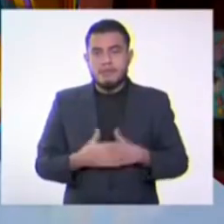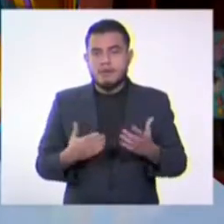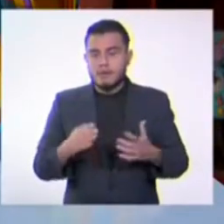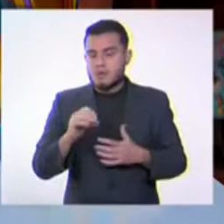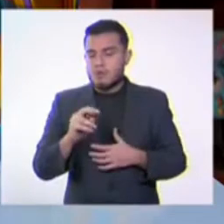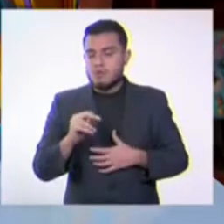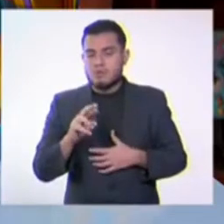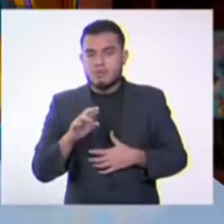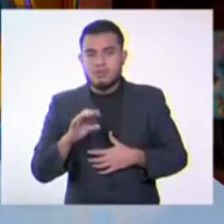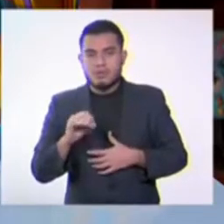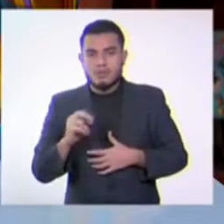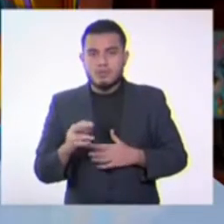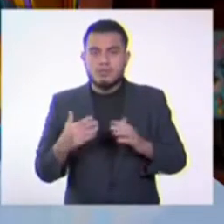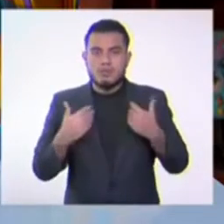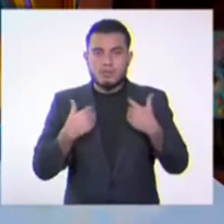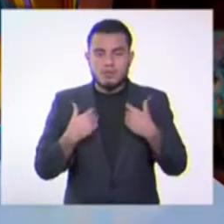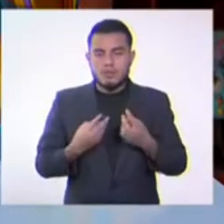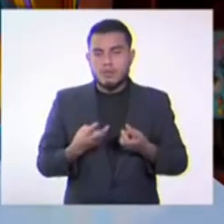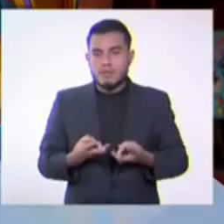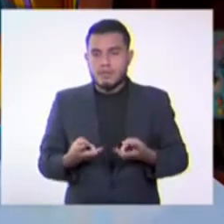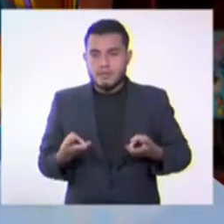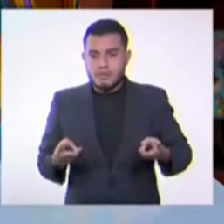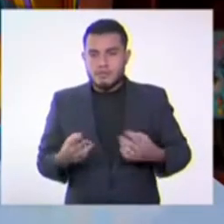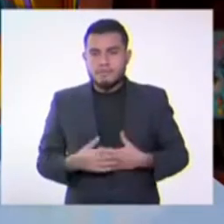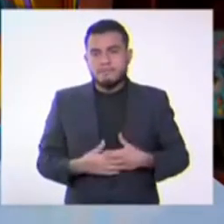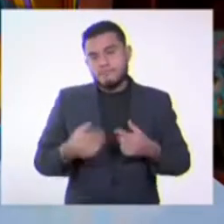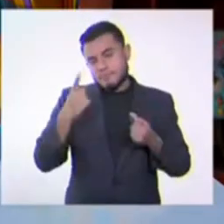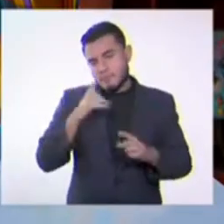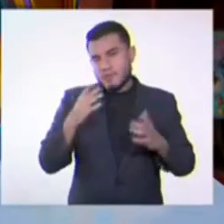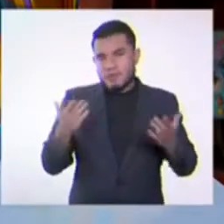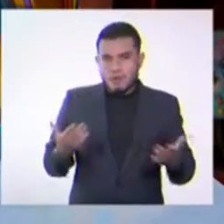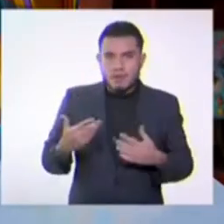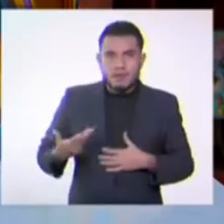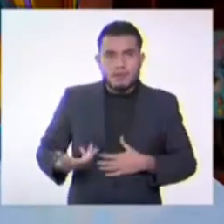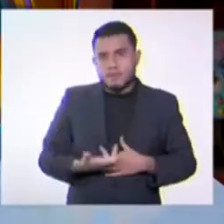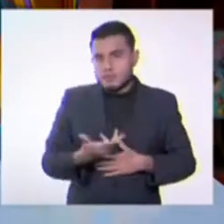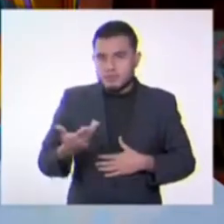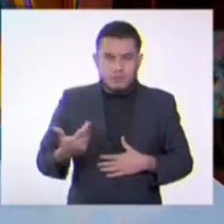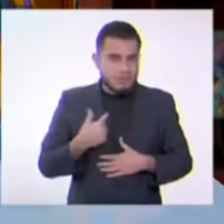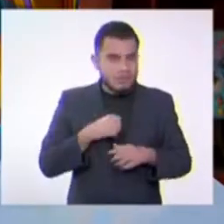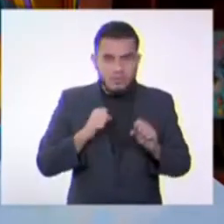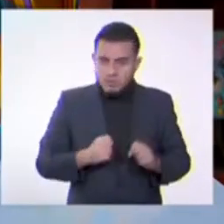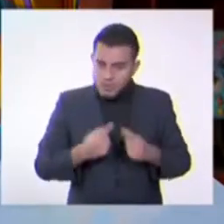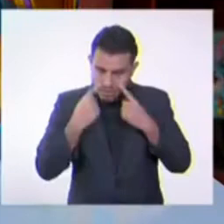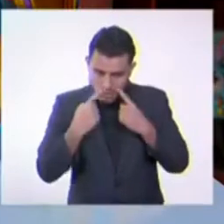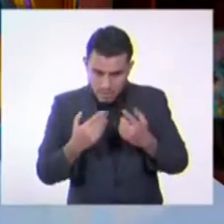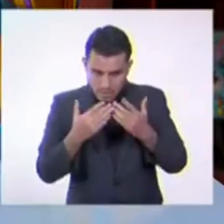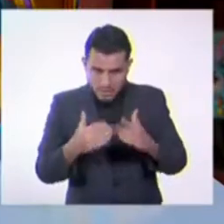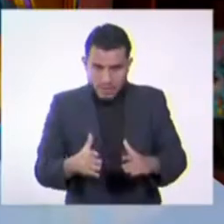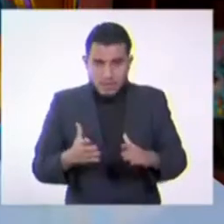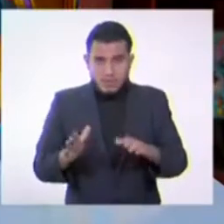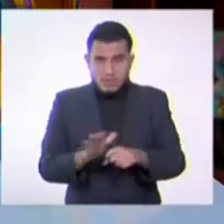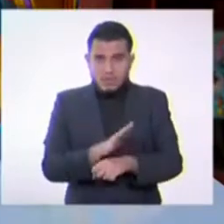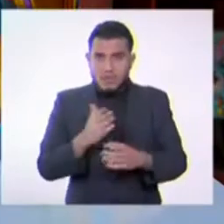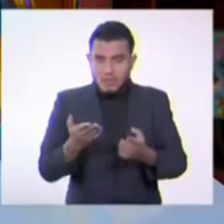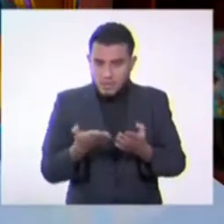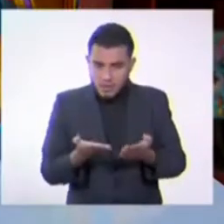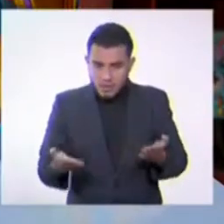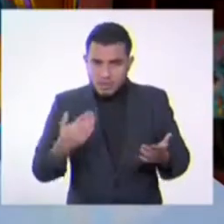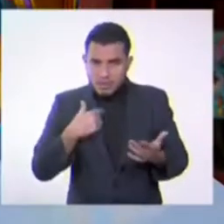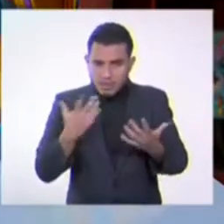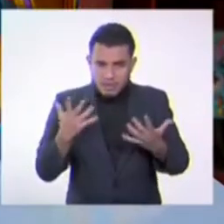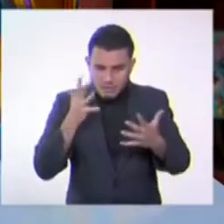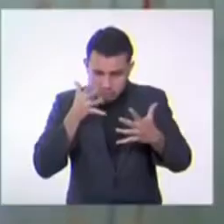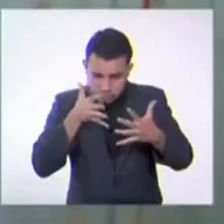concentración que tiene el material y por lo tanto no puedo diferenciar totalmente los objetos, es decir, tengo cierto grado